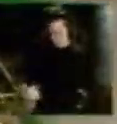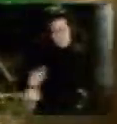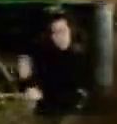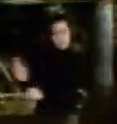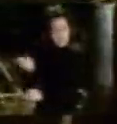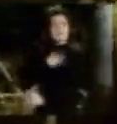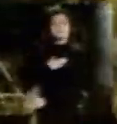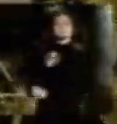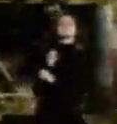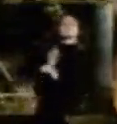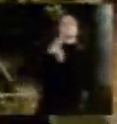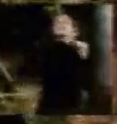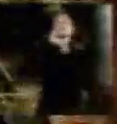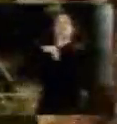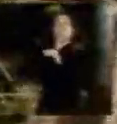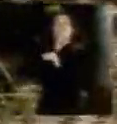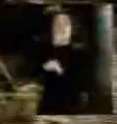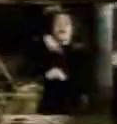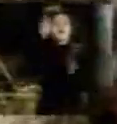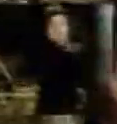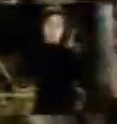pueblo con estos aplausos lo llama asesino.